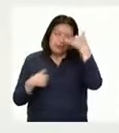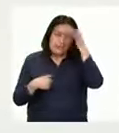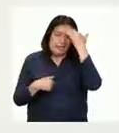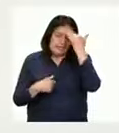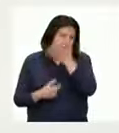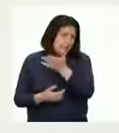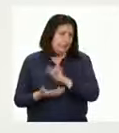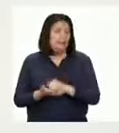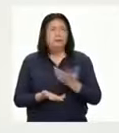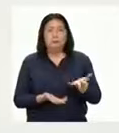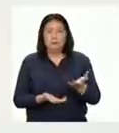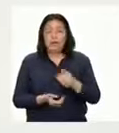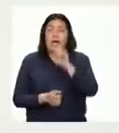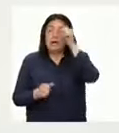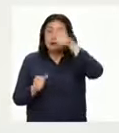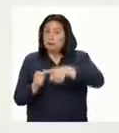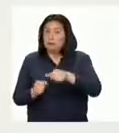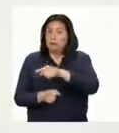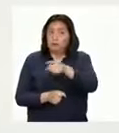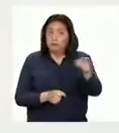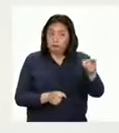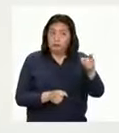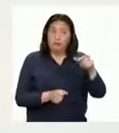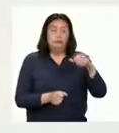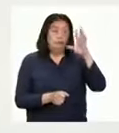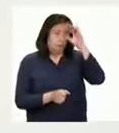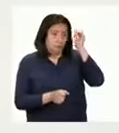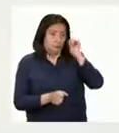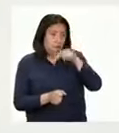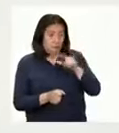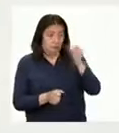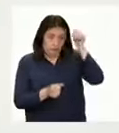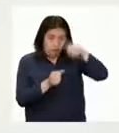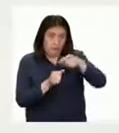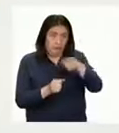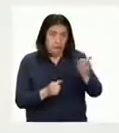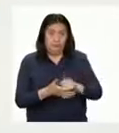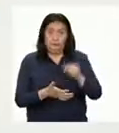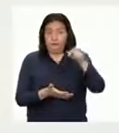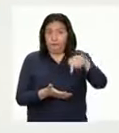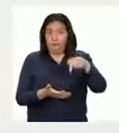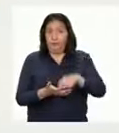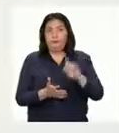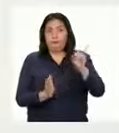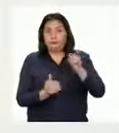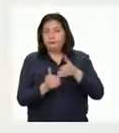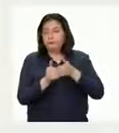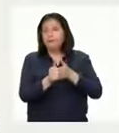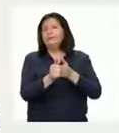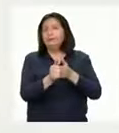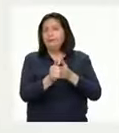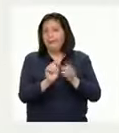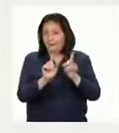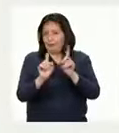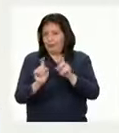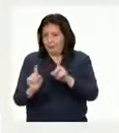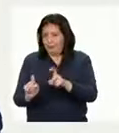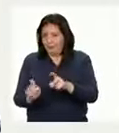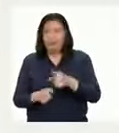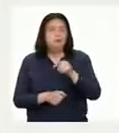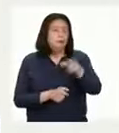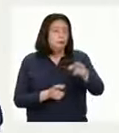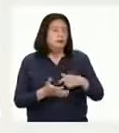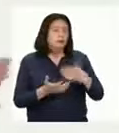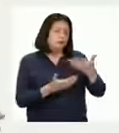tengas. Recuerda, y recuerden todas y todos en casa, esta es una guía. Ustedes